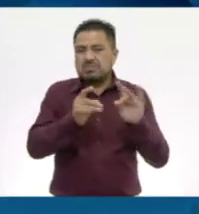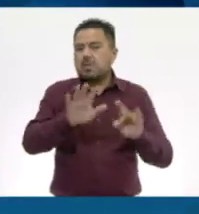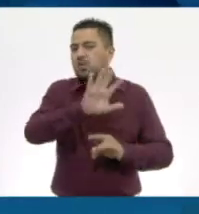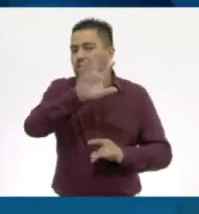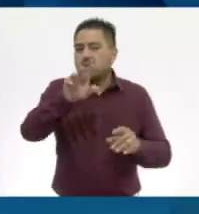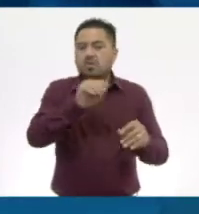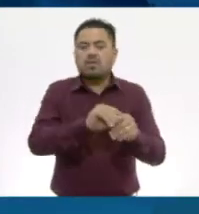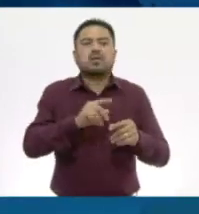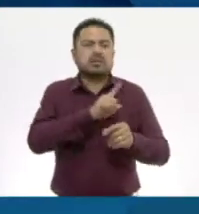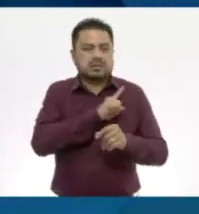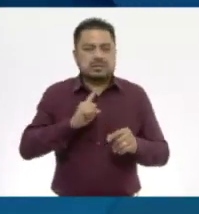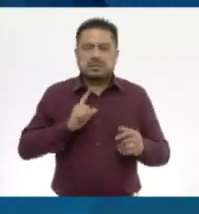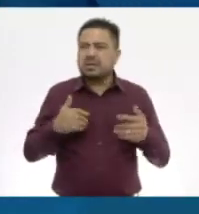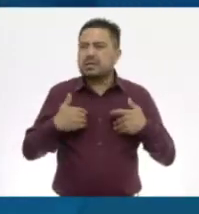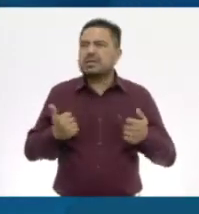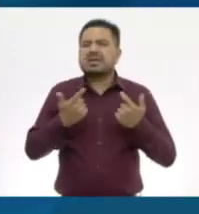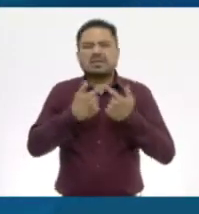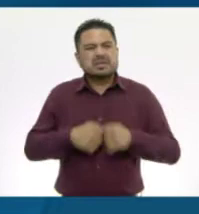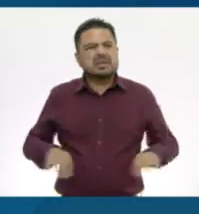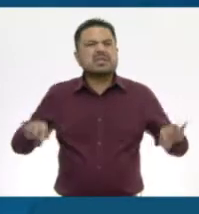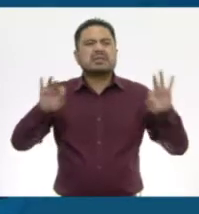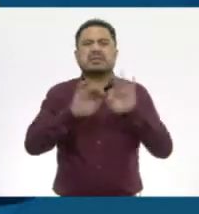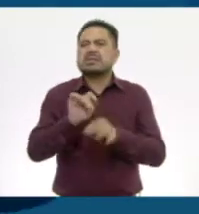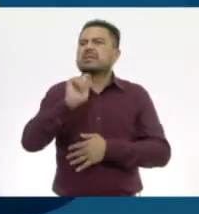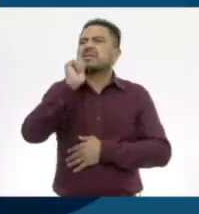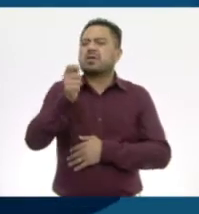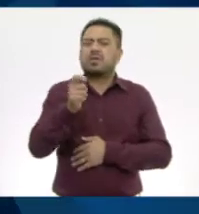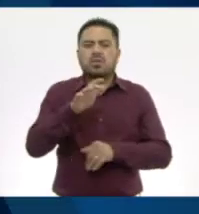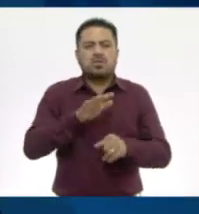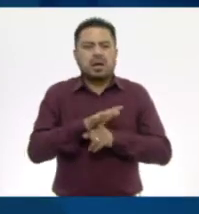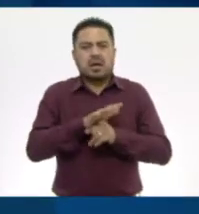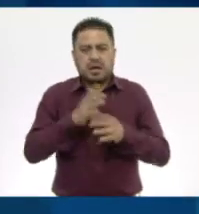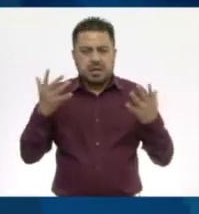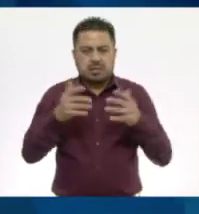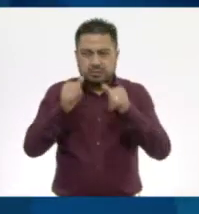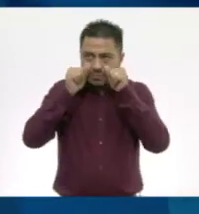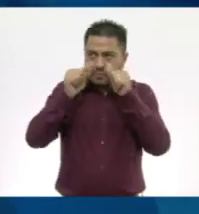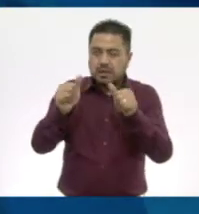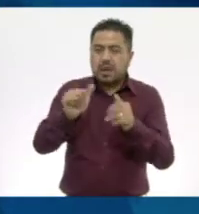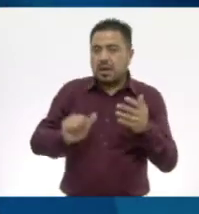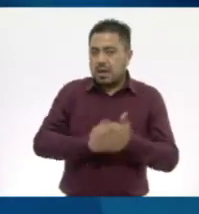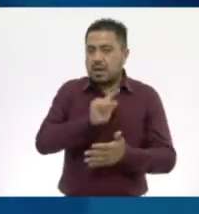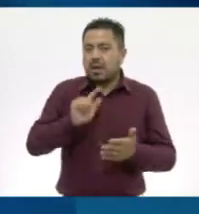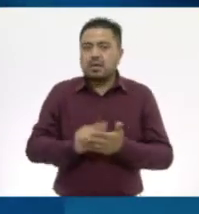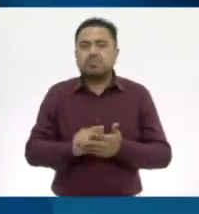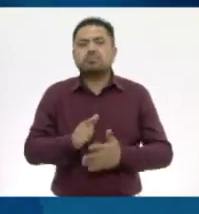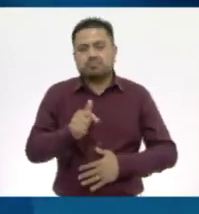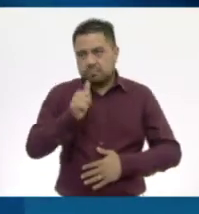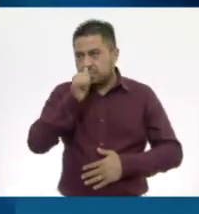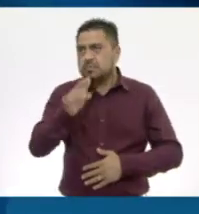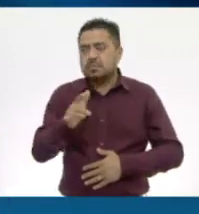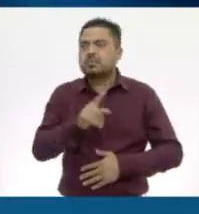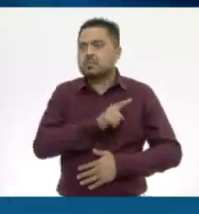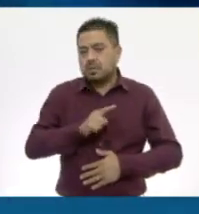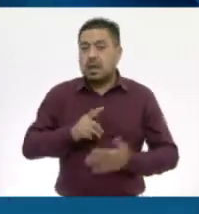todos comprendiéramos la importancia de cumplir con las leyes y exigir que se